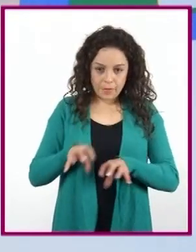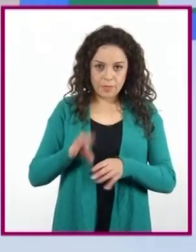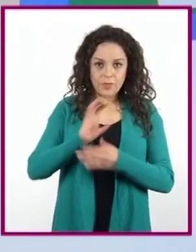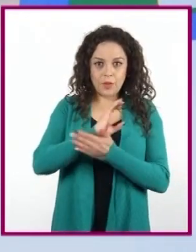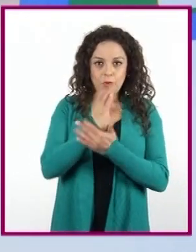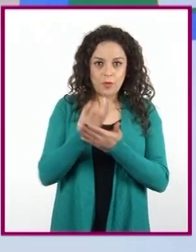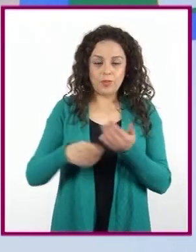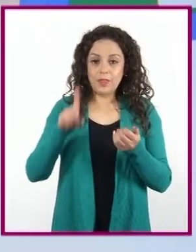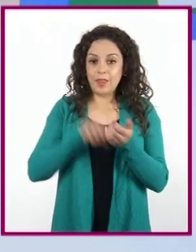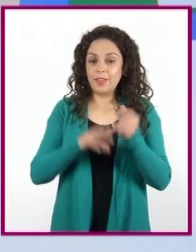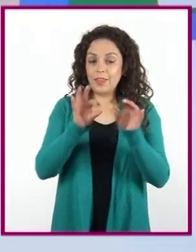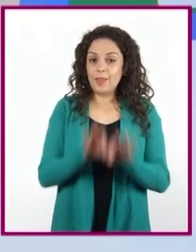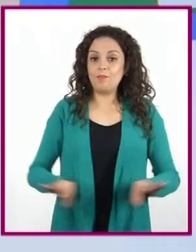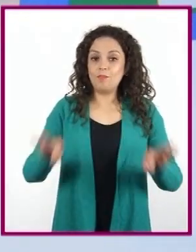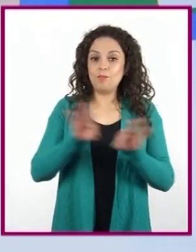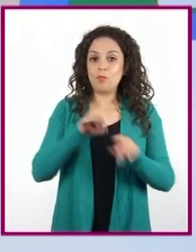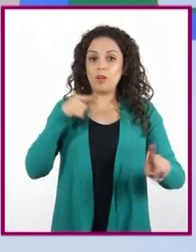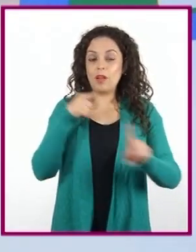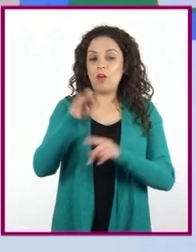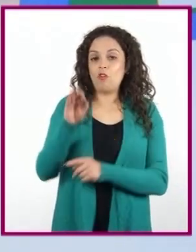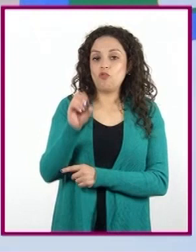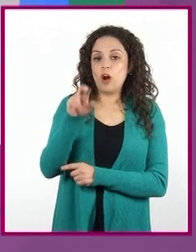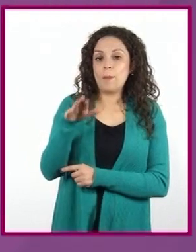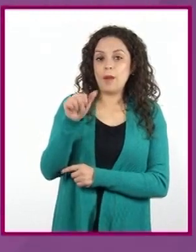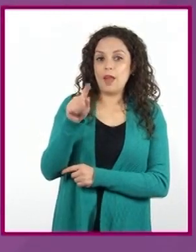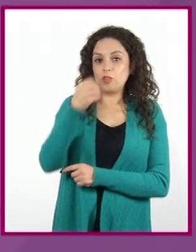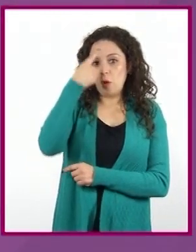formato fundamental para que cumpla con su objetivo.